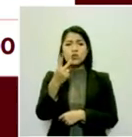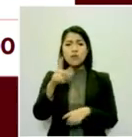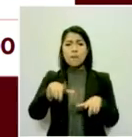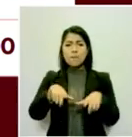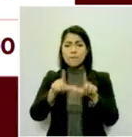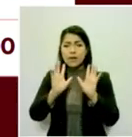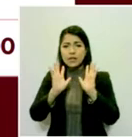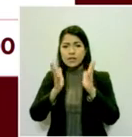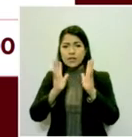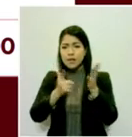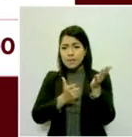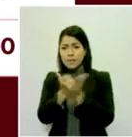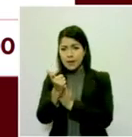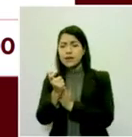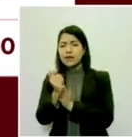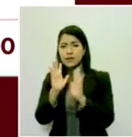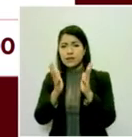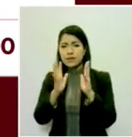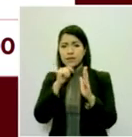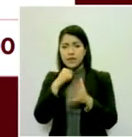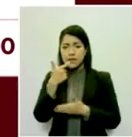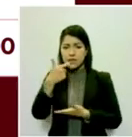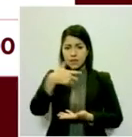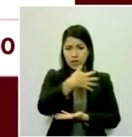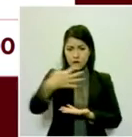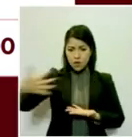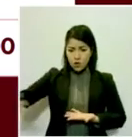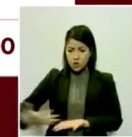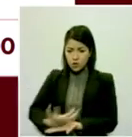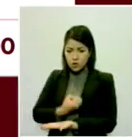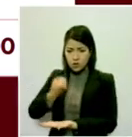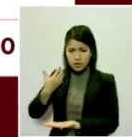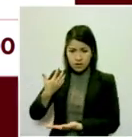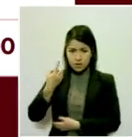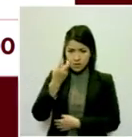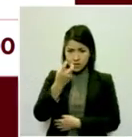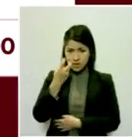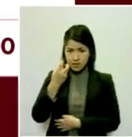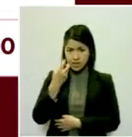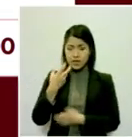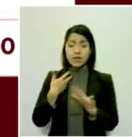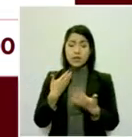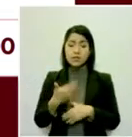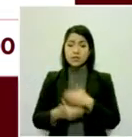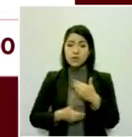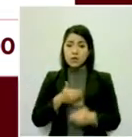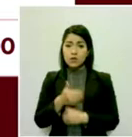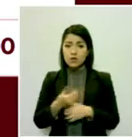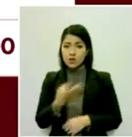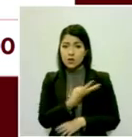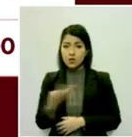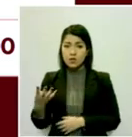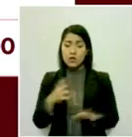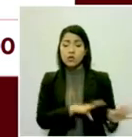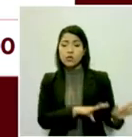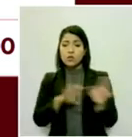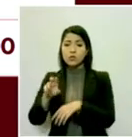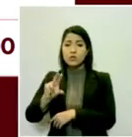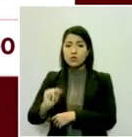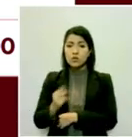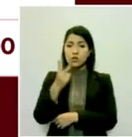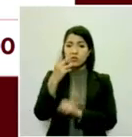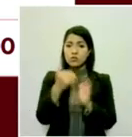digamos que ya se pagaron. La recaudación de estas placas son 982 millones de